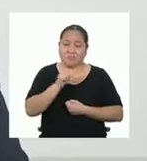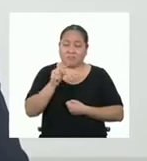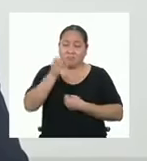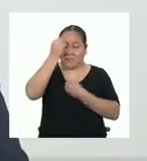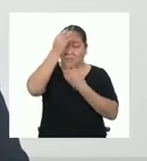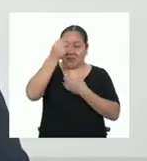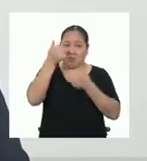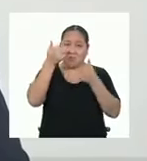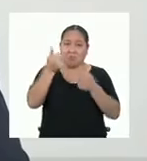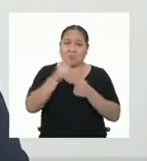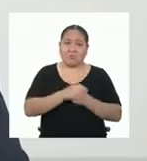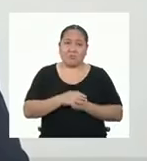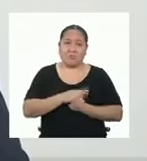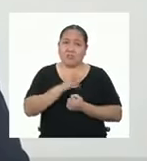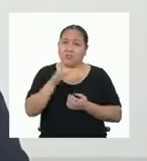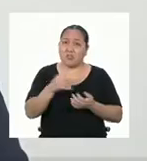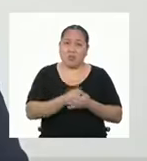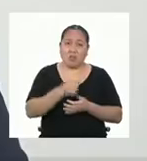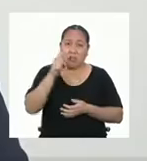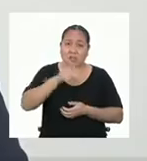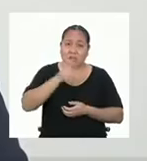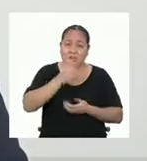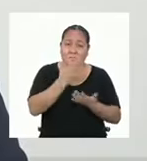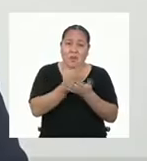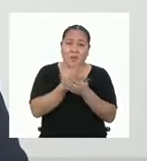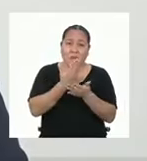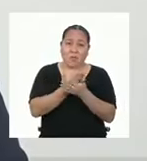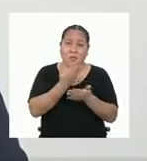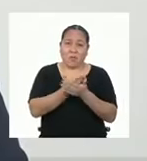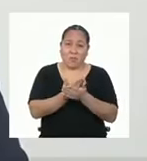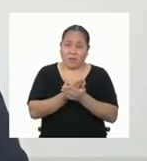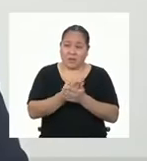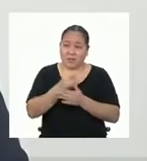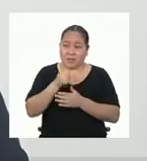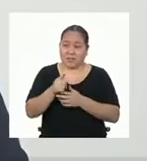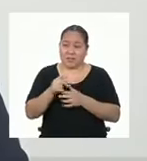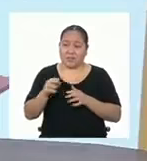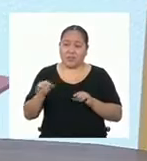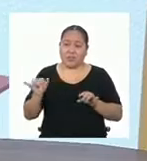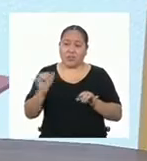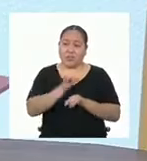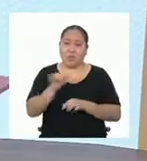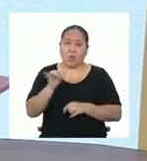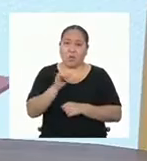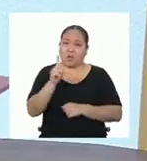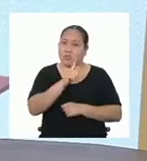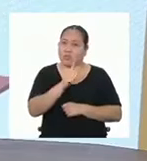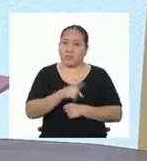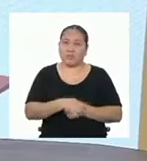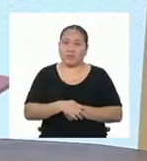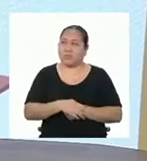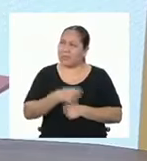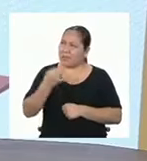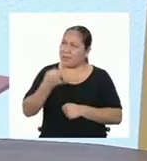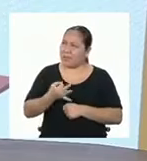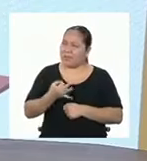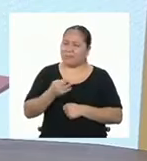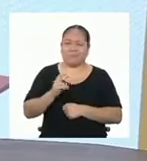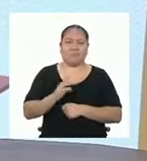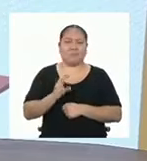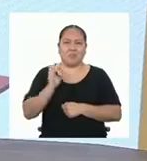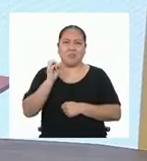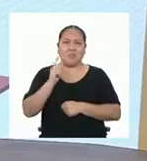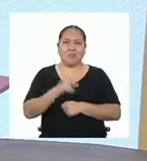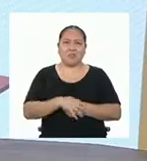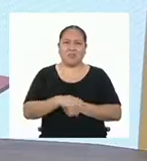muy buenos Eso es todo lo que necesitamos para comprobar si los terrenos son congruentes o no ¿En serio? ¡Qué bueno!